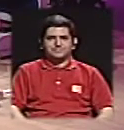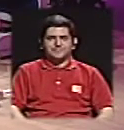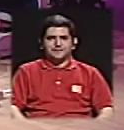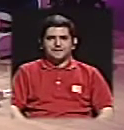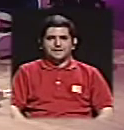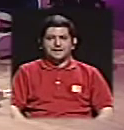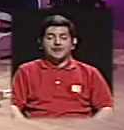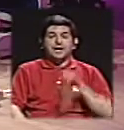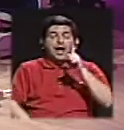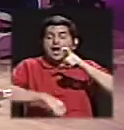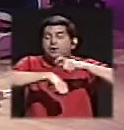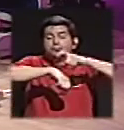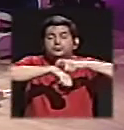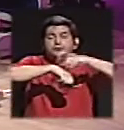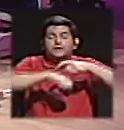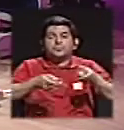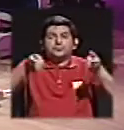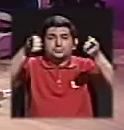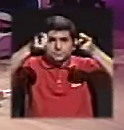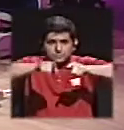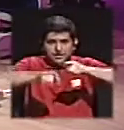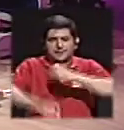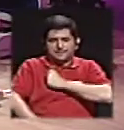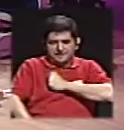sino que hay un periodo